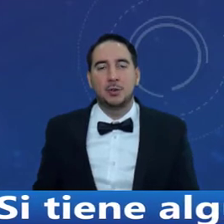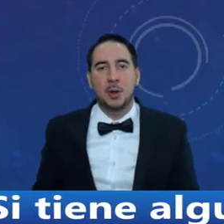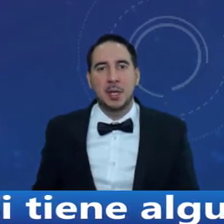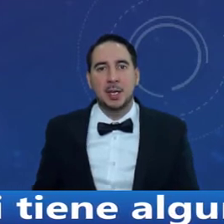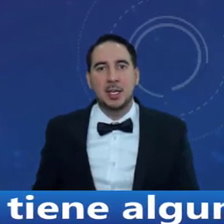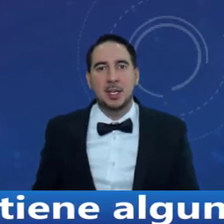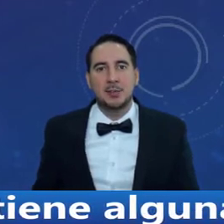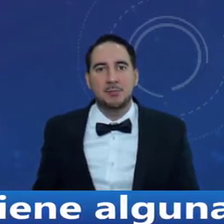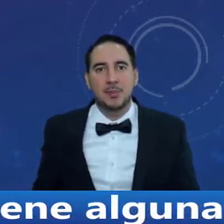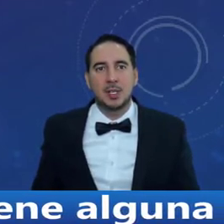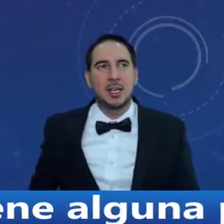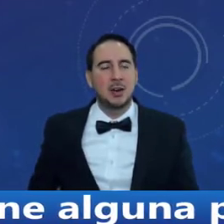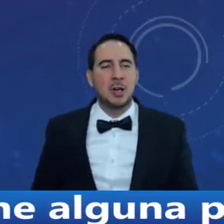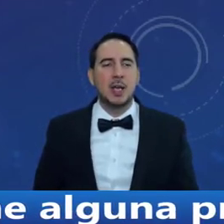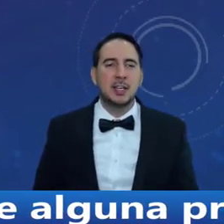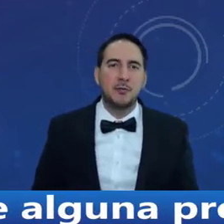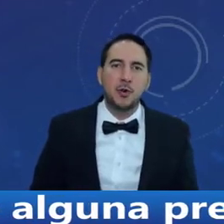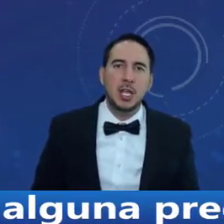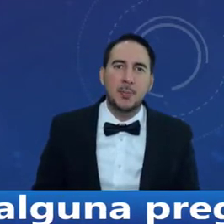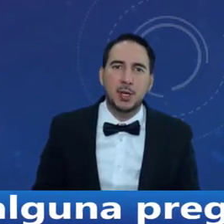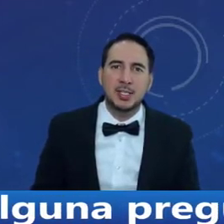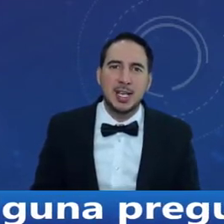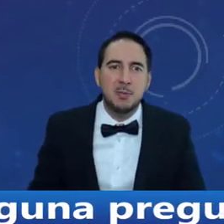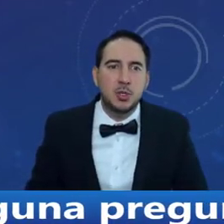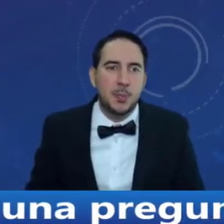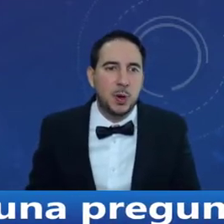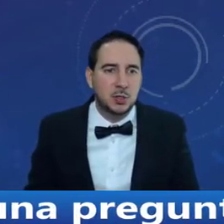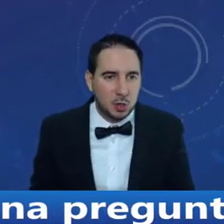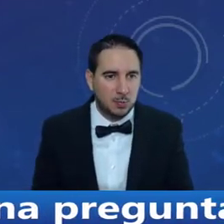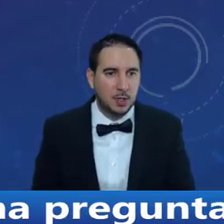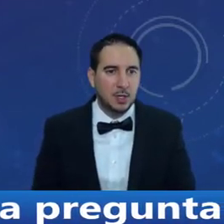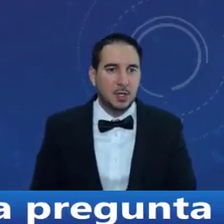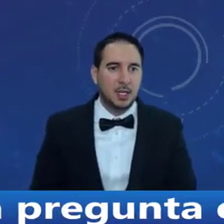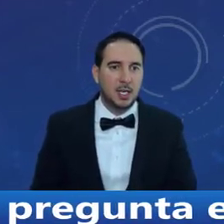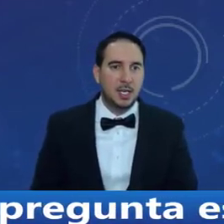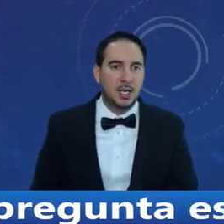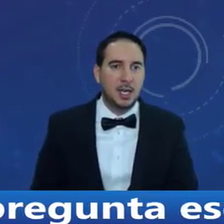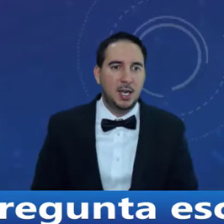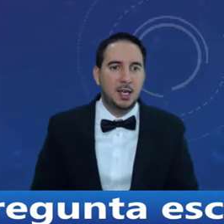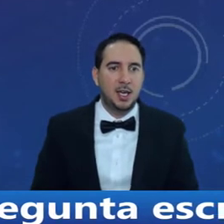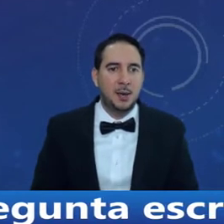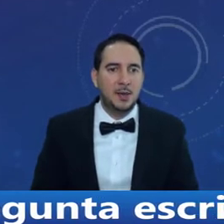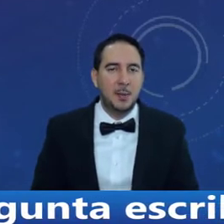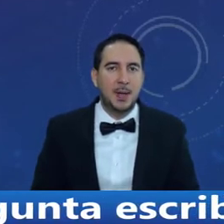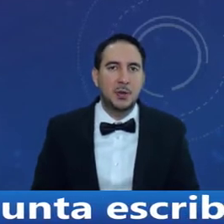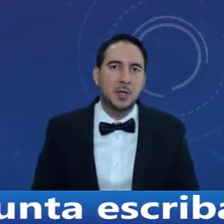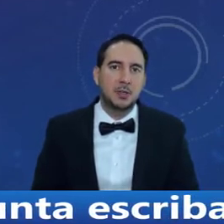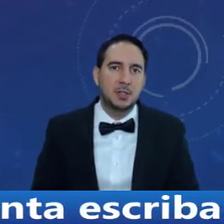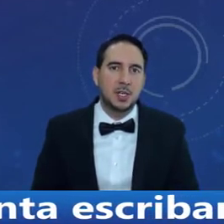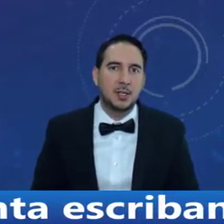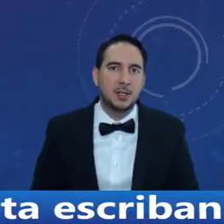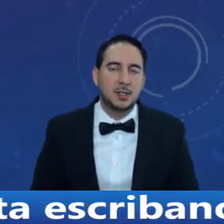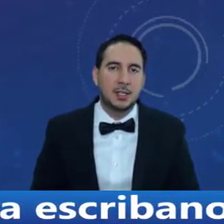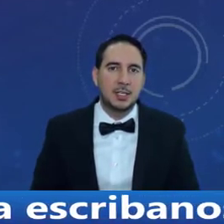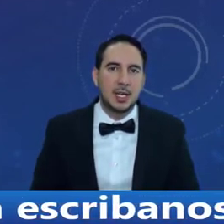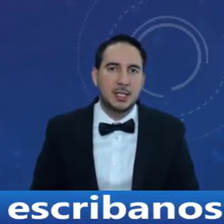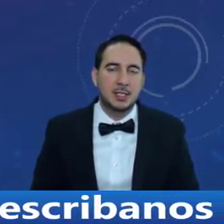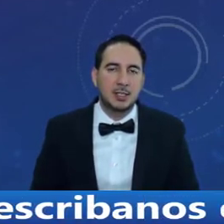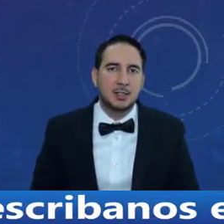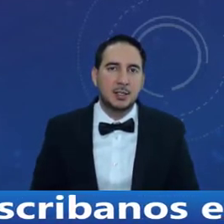No, todavía aquí. Y creo que lo hacen en Florida porque sí hay mucha población que es en español. Entonces